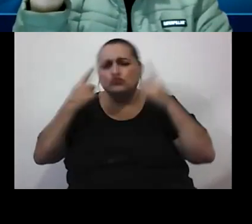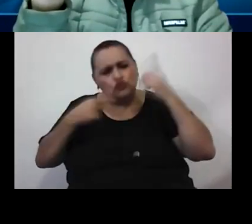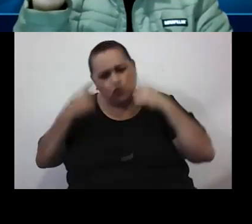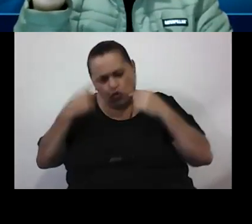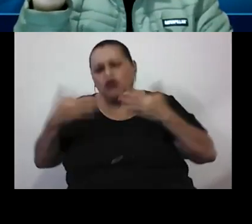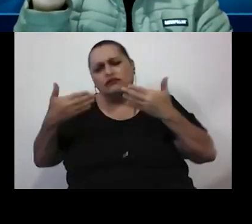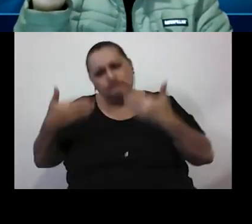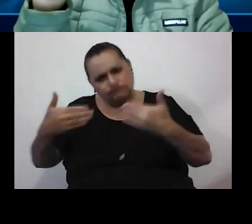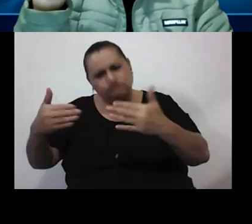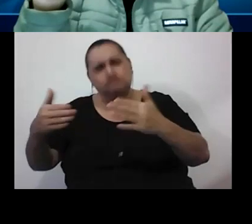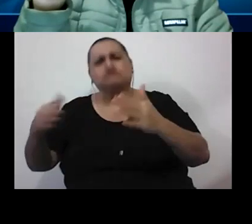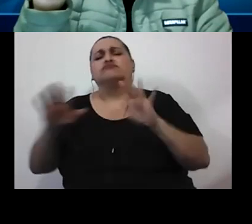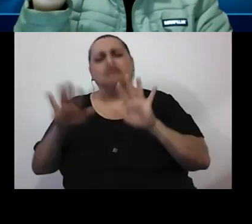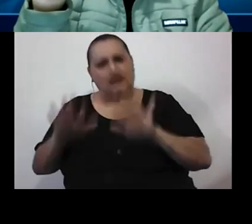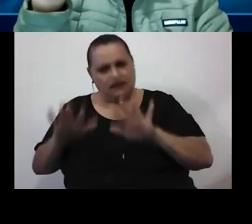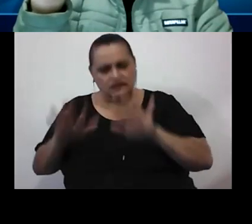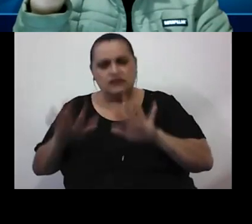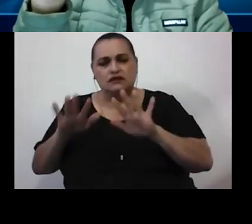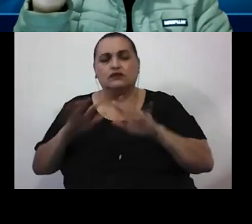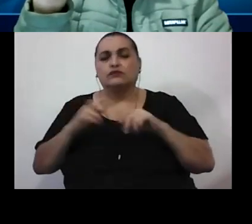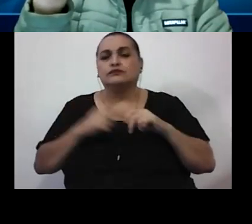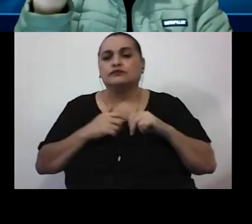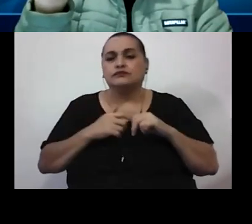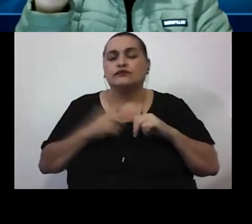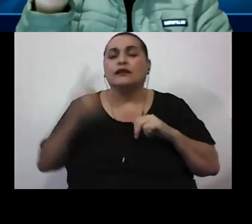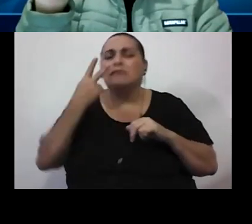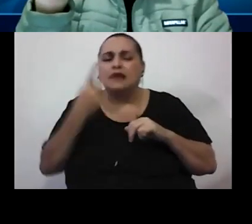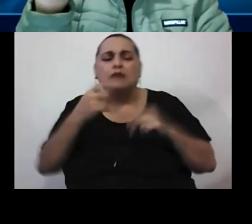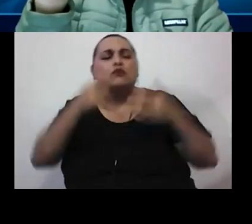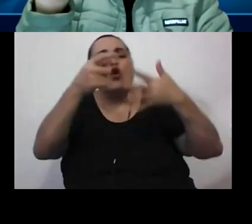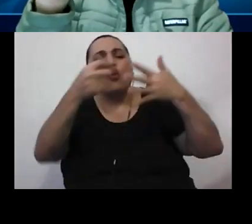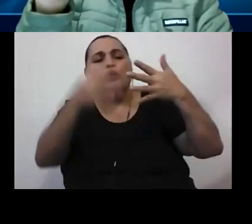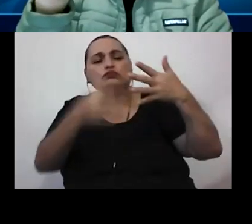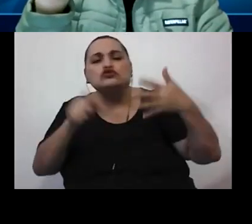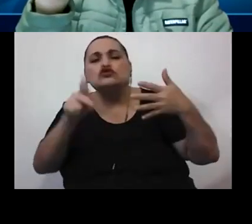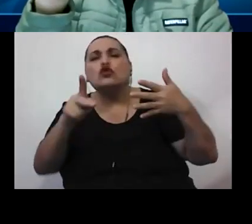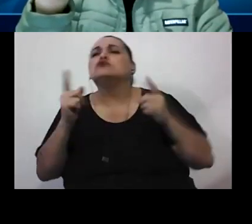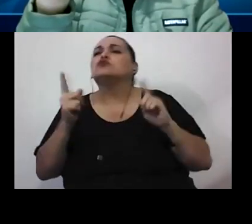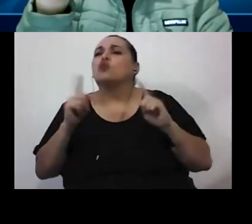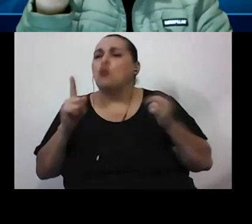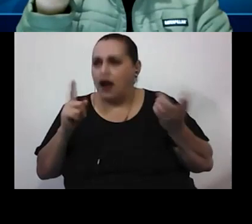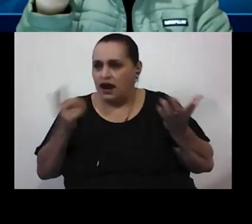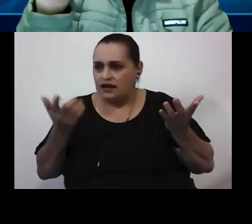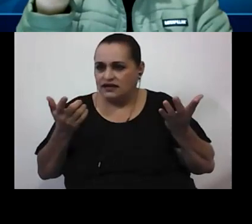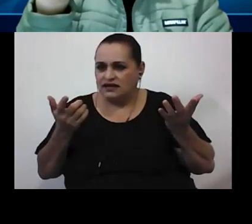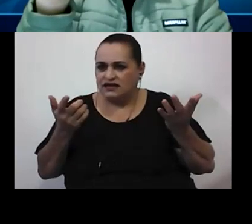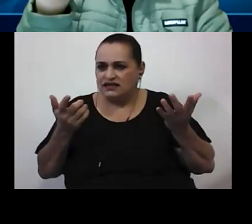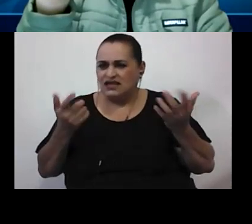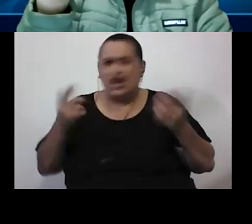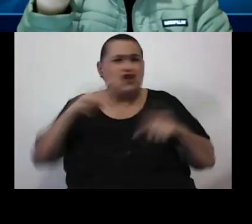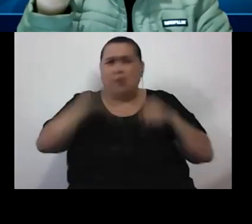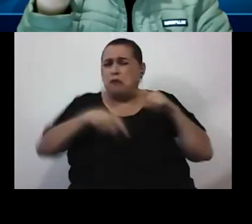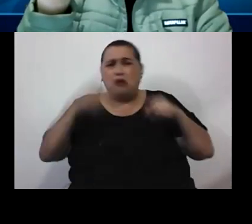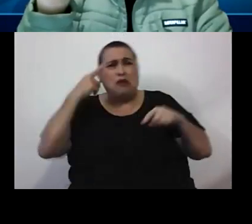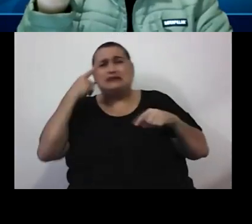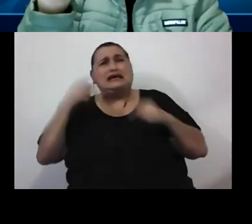preocupes. Veamos opciones. Es que no puedo dejar de pensar, no puedo dejar de pensar.